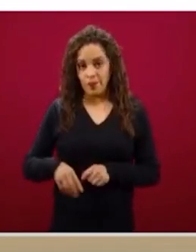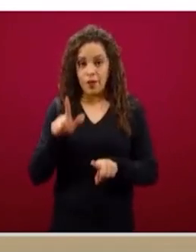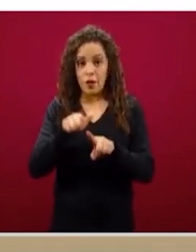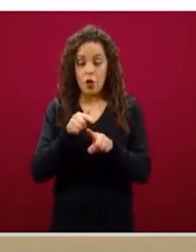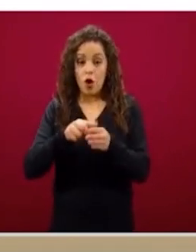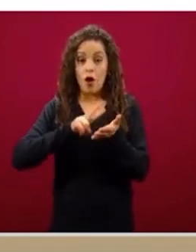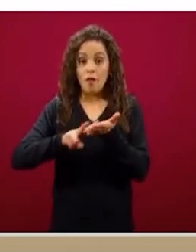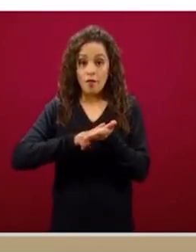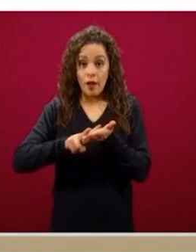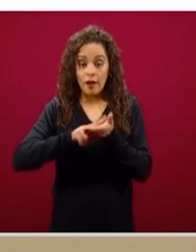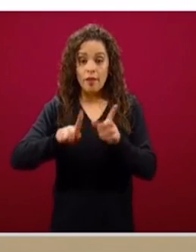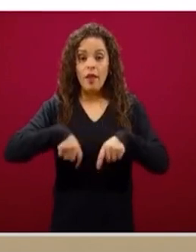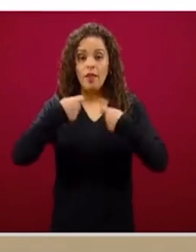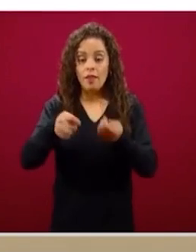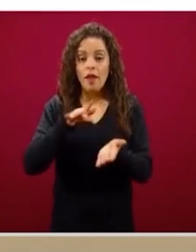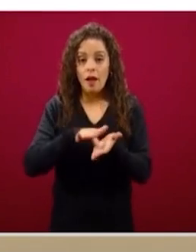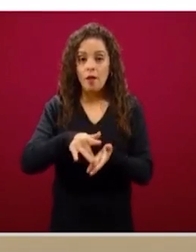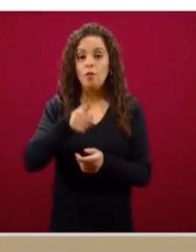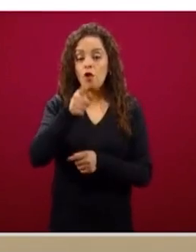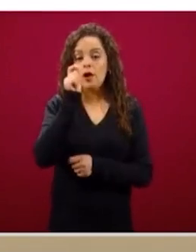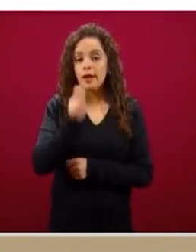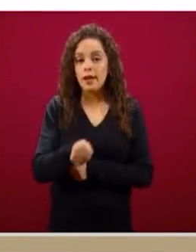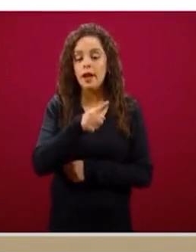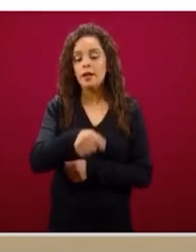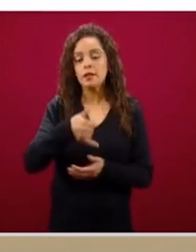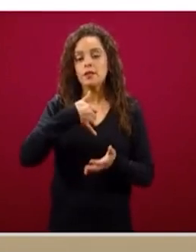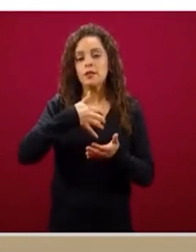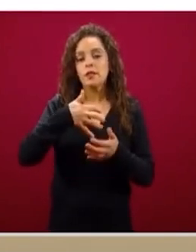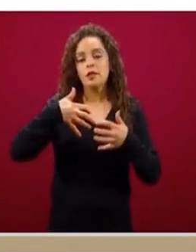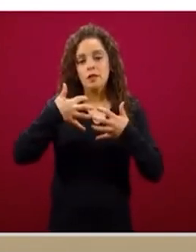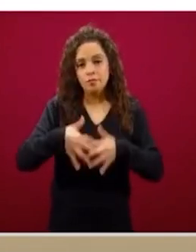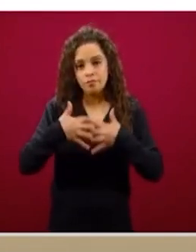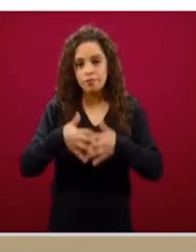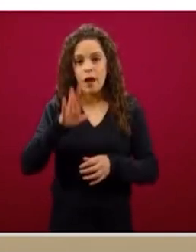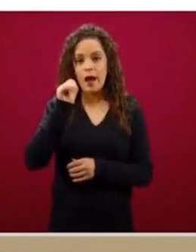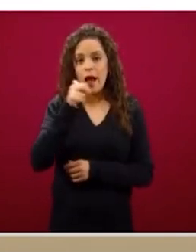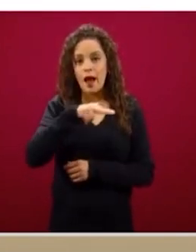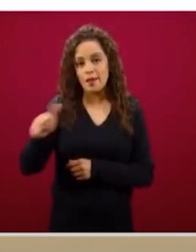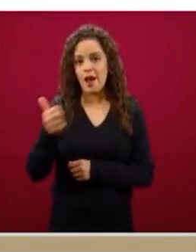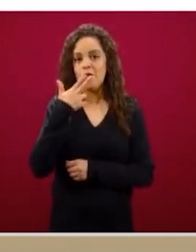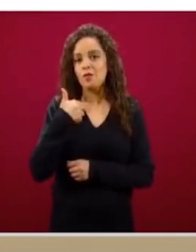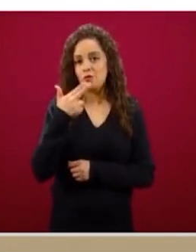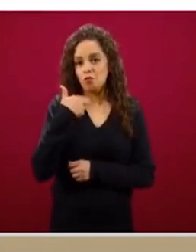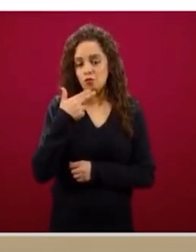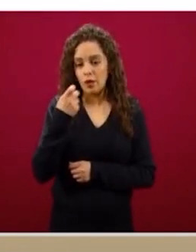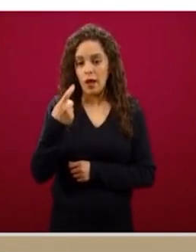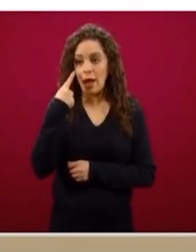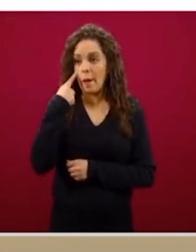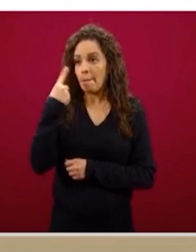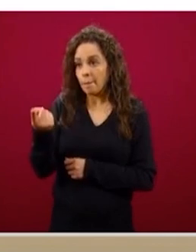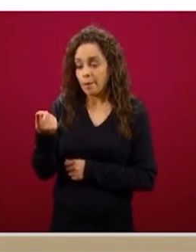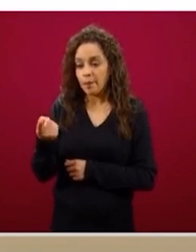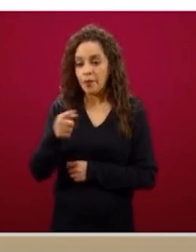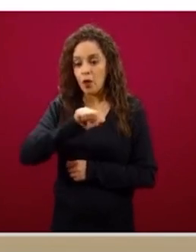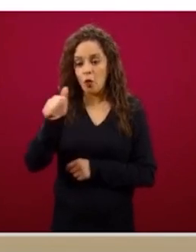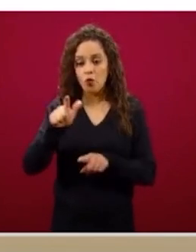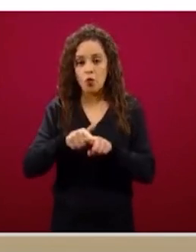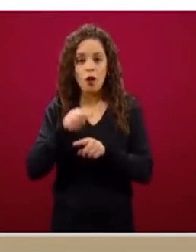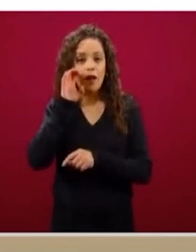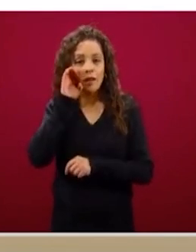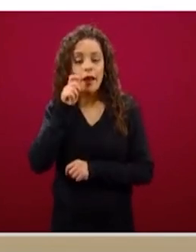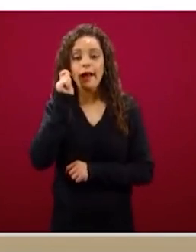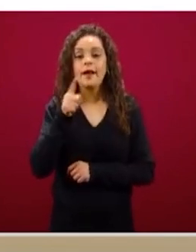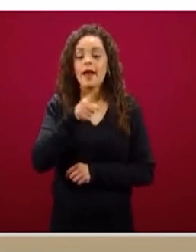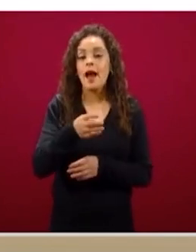productores de caña de azúcar círculos anaranjados se ubica donde estamos apoyando a productores de café y en